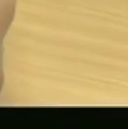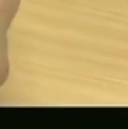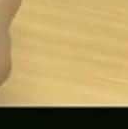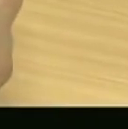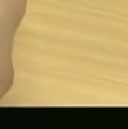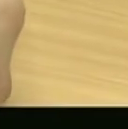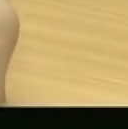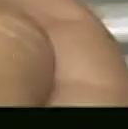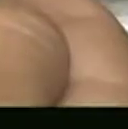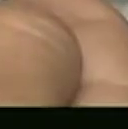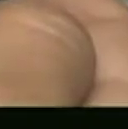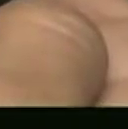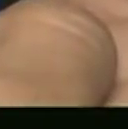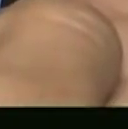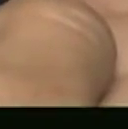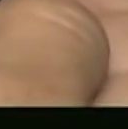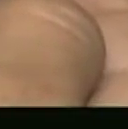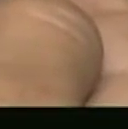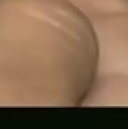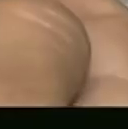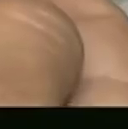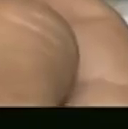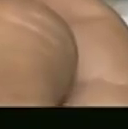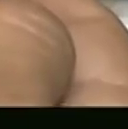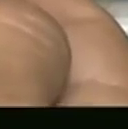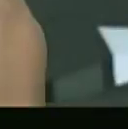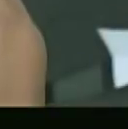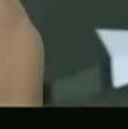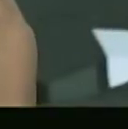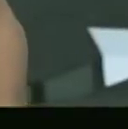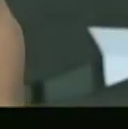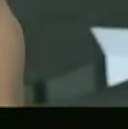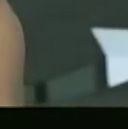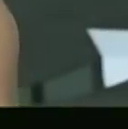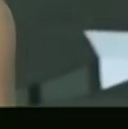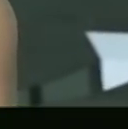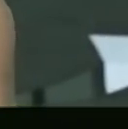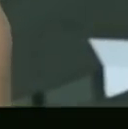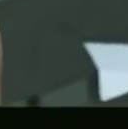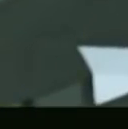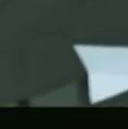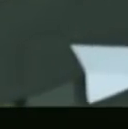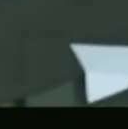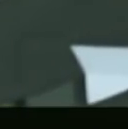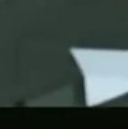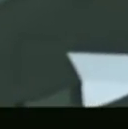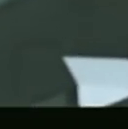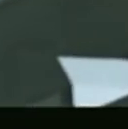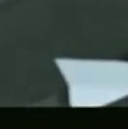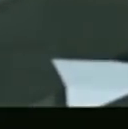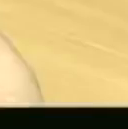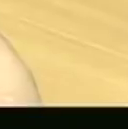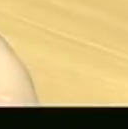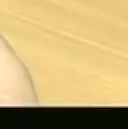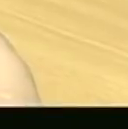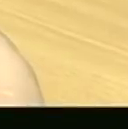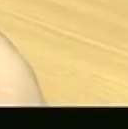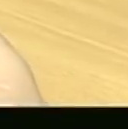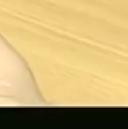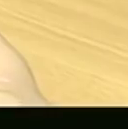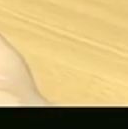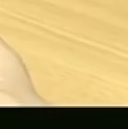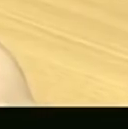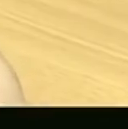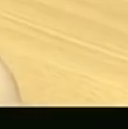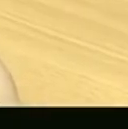está conectado a la aplicación BQR y a partir de este momento usted podrá interactuar, mi comandante jefe, usted